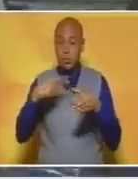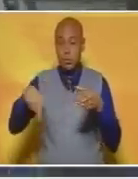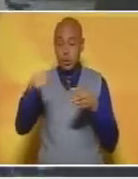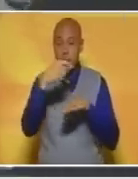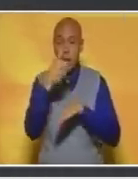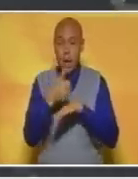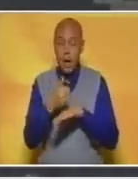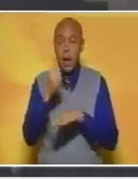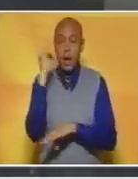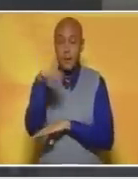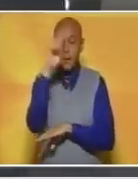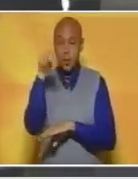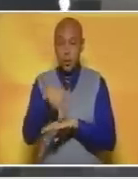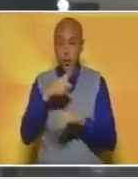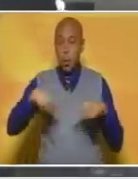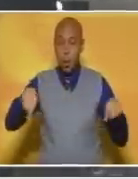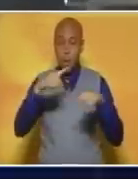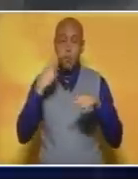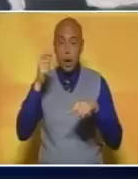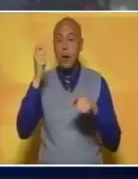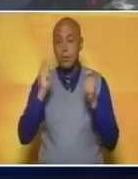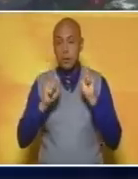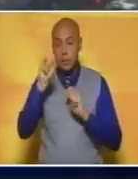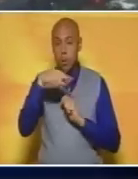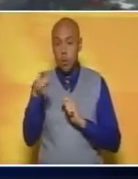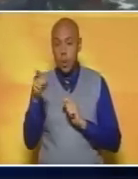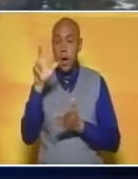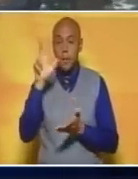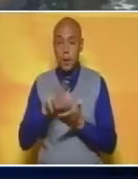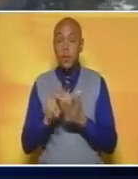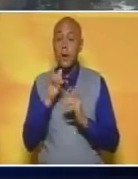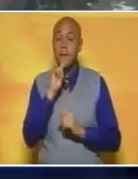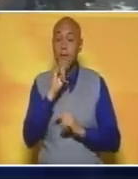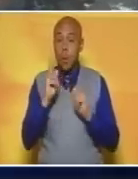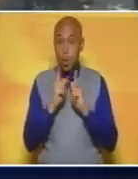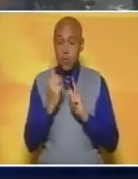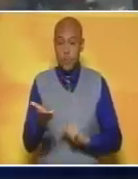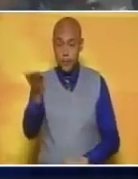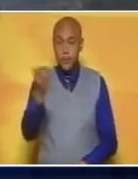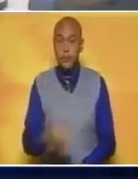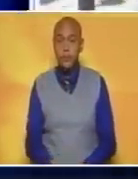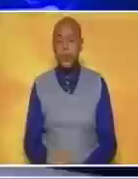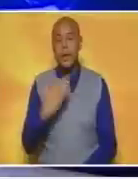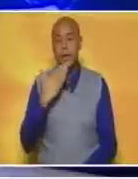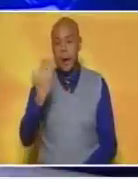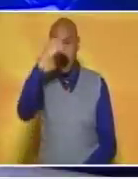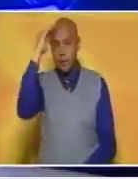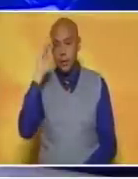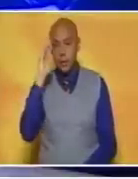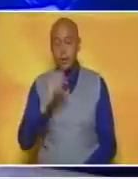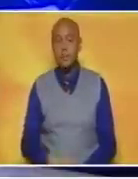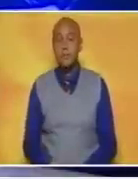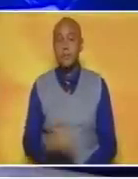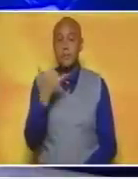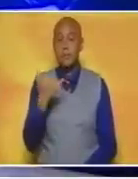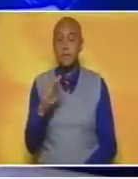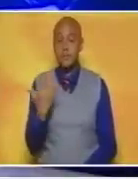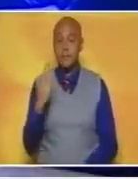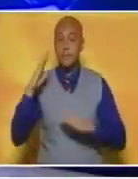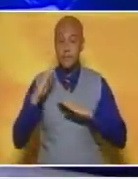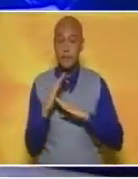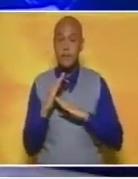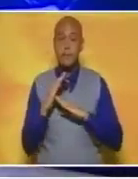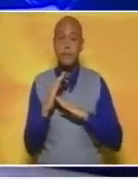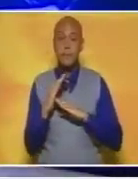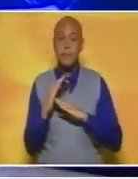Asamblea Nacional y todo el cuerpo legislativo. Esta es la información, continúen ustedes con más. Gracias, Manuel. Amigos, momento de hacer una nueva